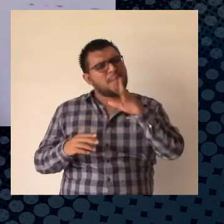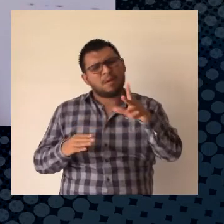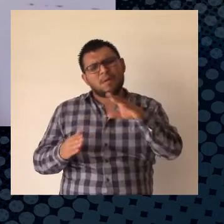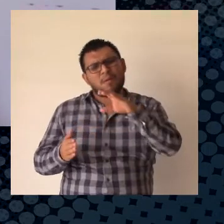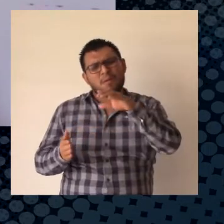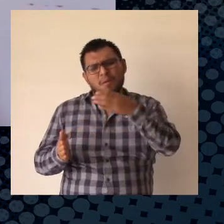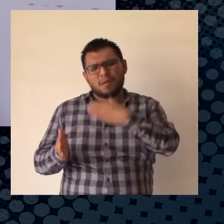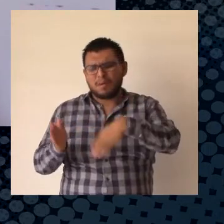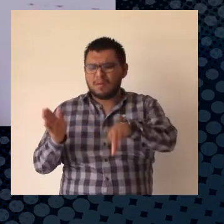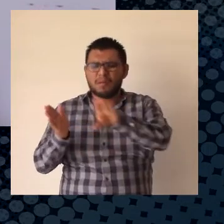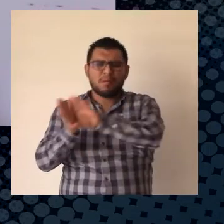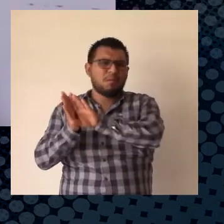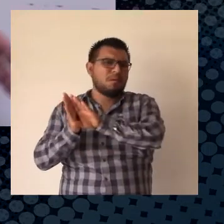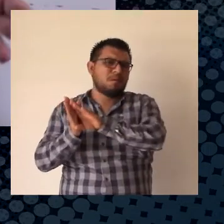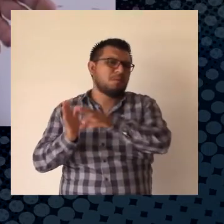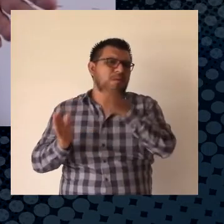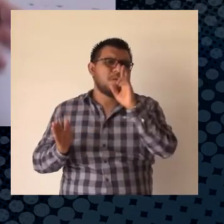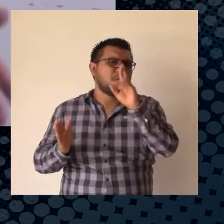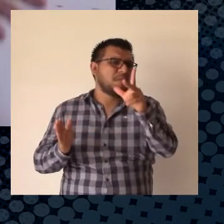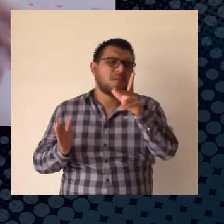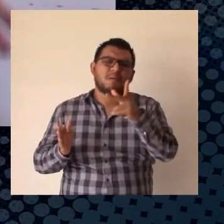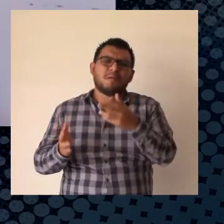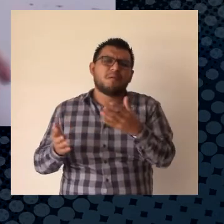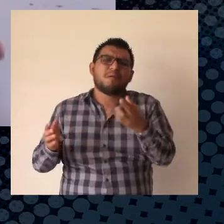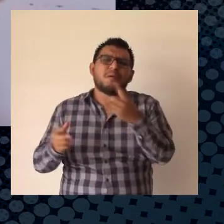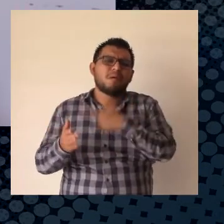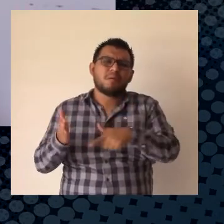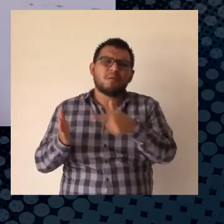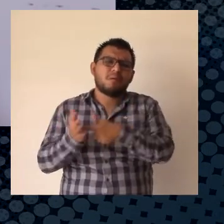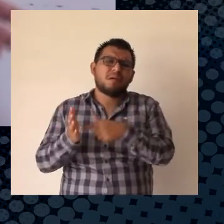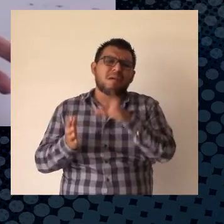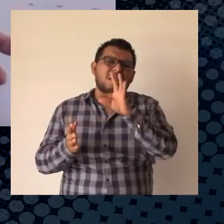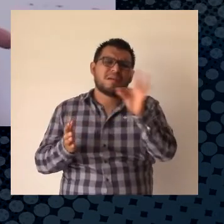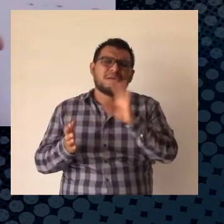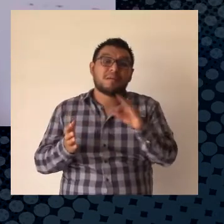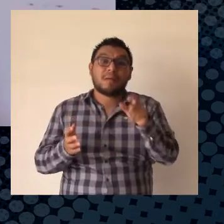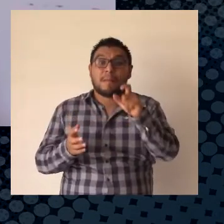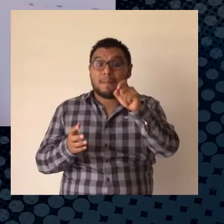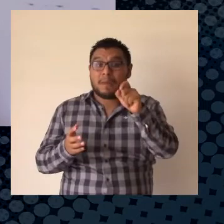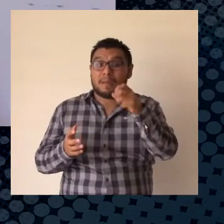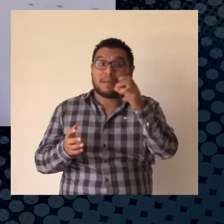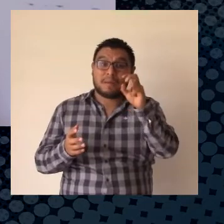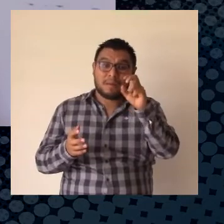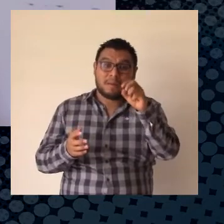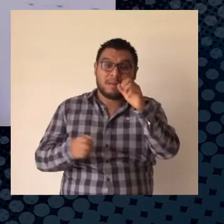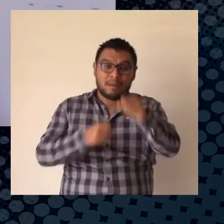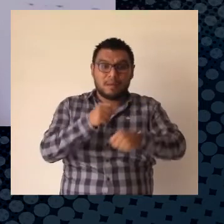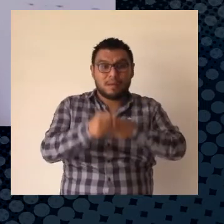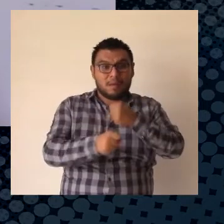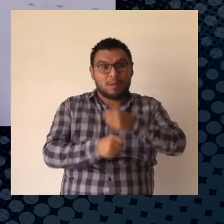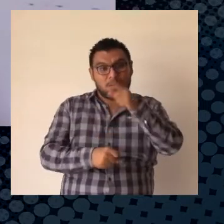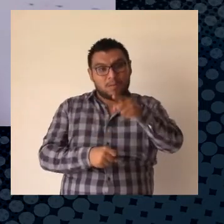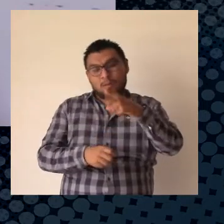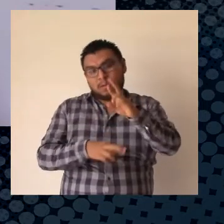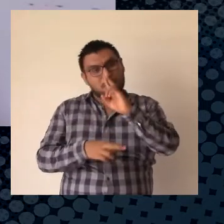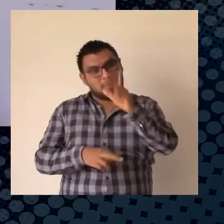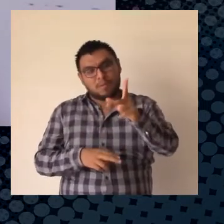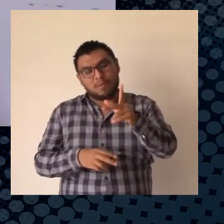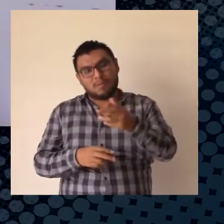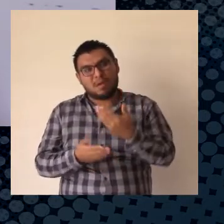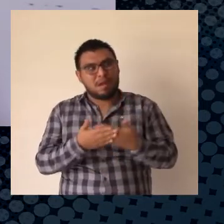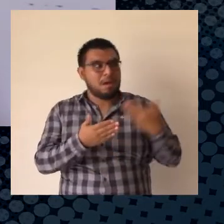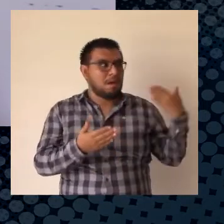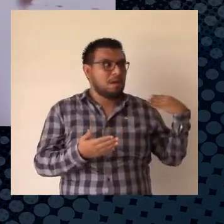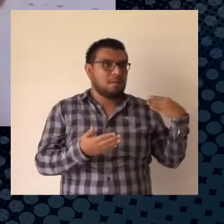donde empezó. No, han pasado quizá 20, 30 años, usted ha mejorado. Antes vivía usted en una colonia marginal,